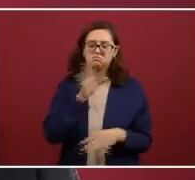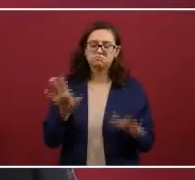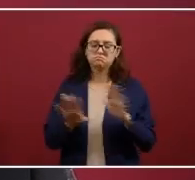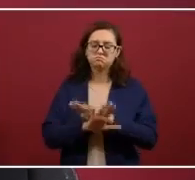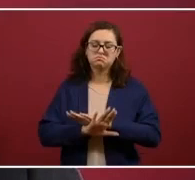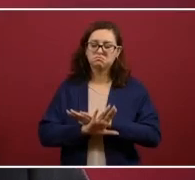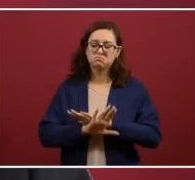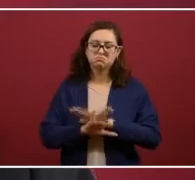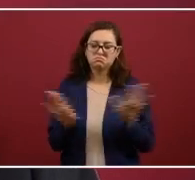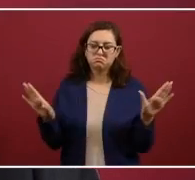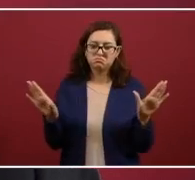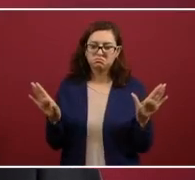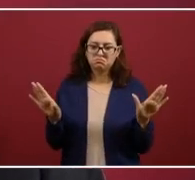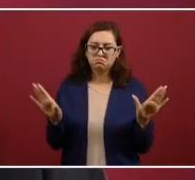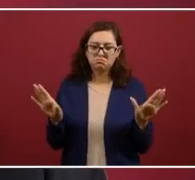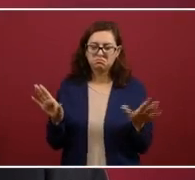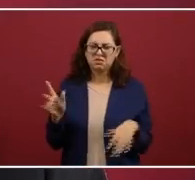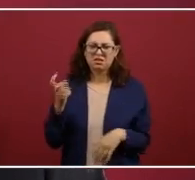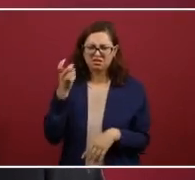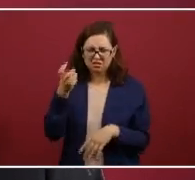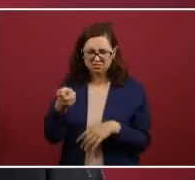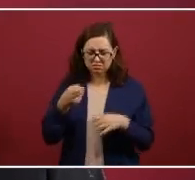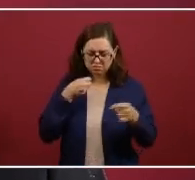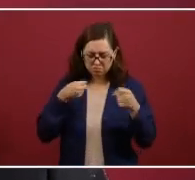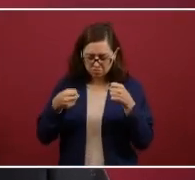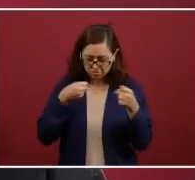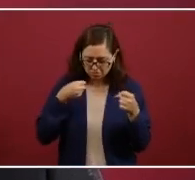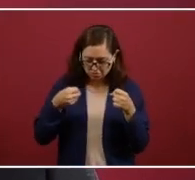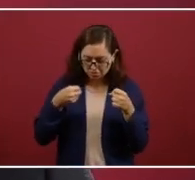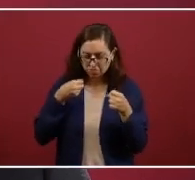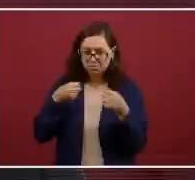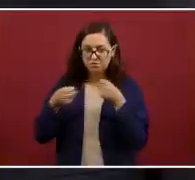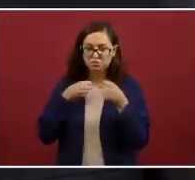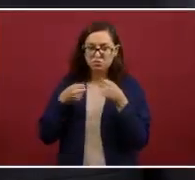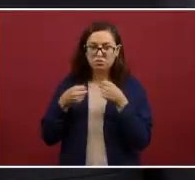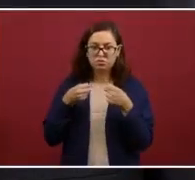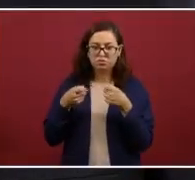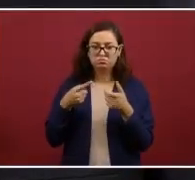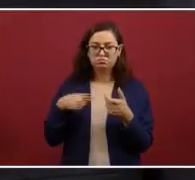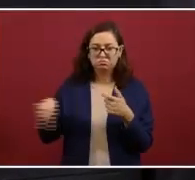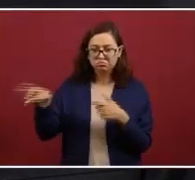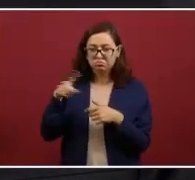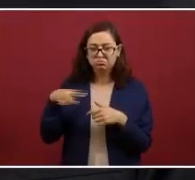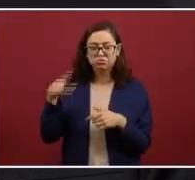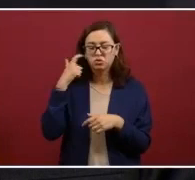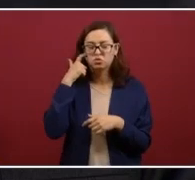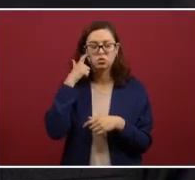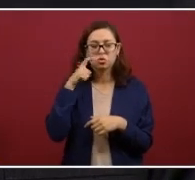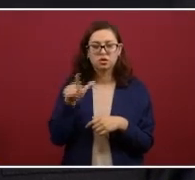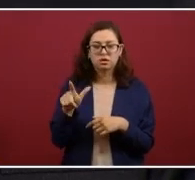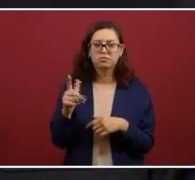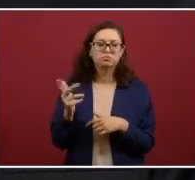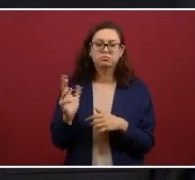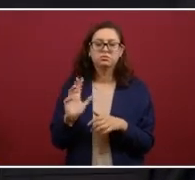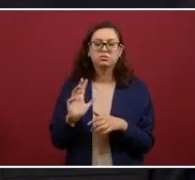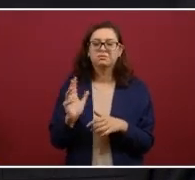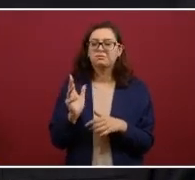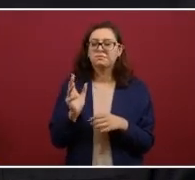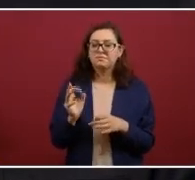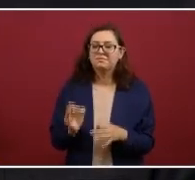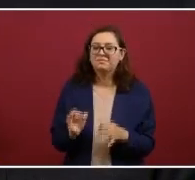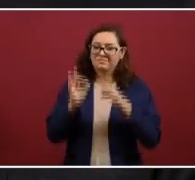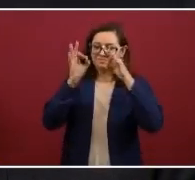No queremos ese tipo de prensa, ese tipo de medios. O sea, queremos una